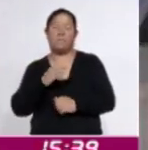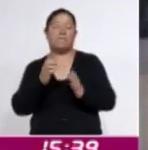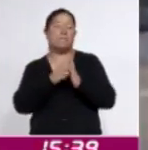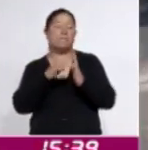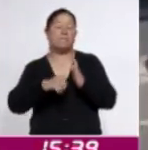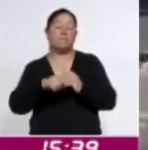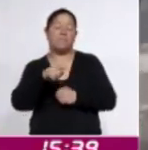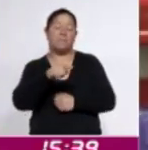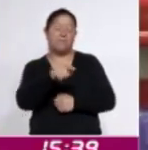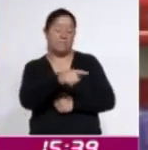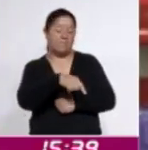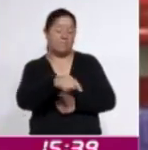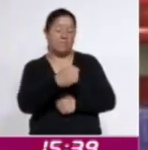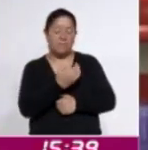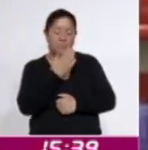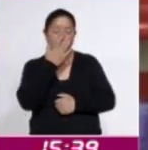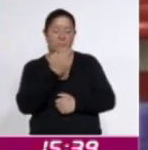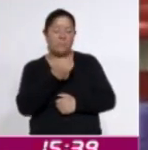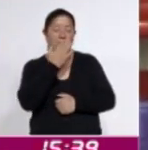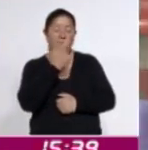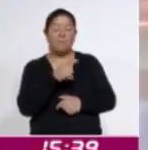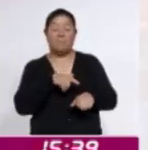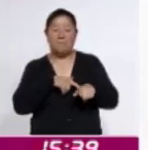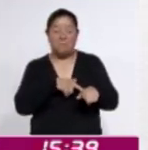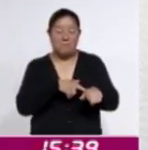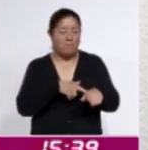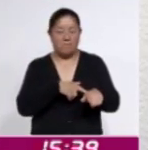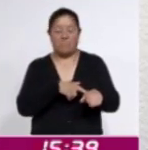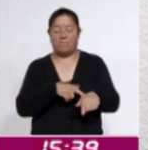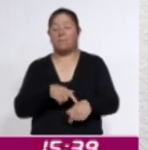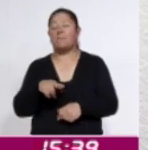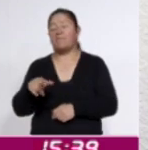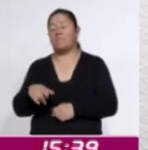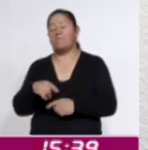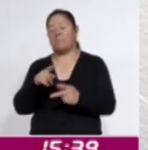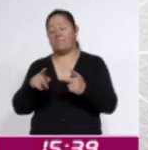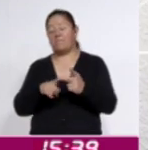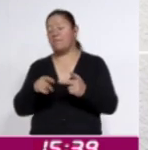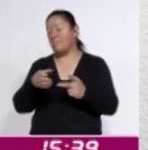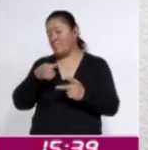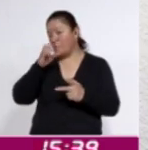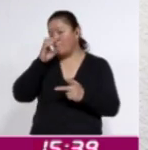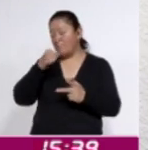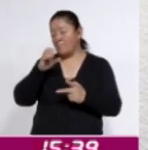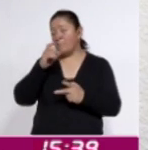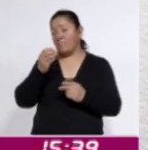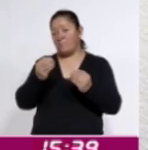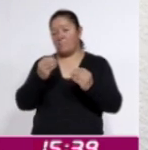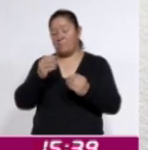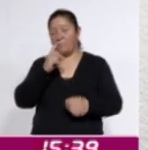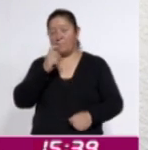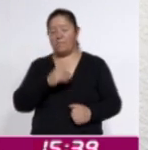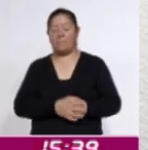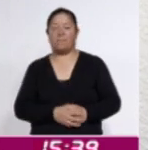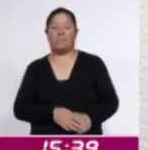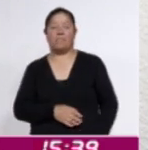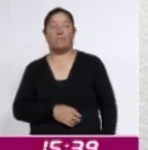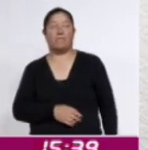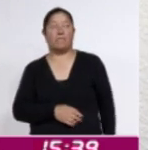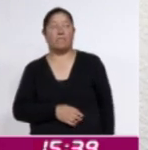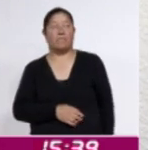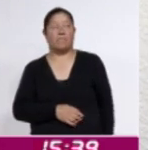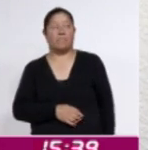a contaminantes y mantener una buena hidratación. Una de las principales recomendaciones, primero para evitar